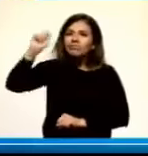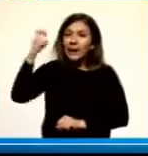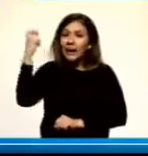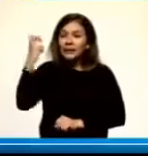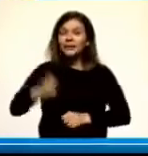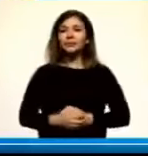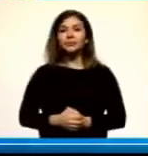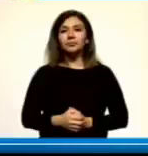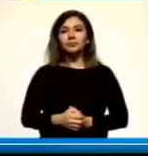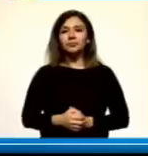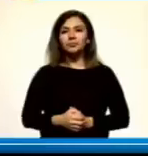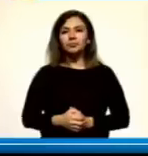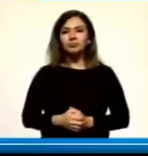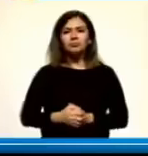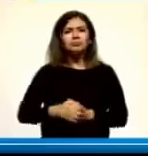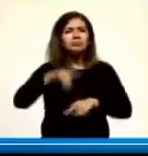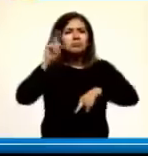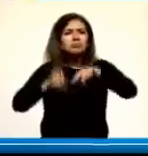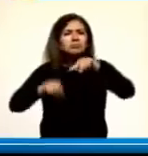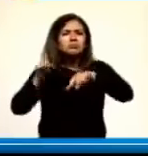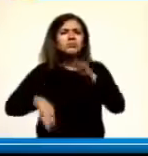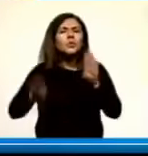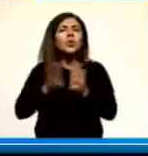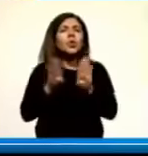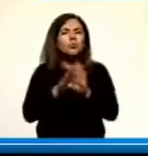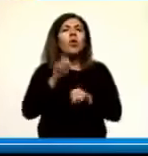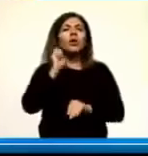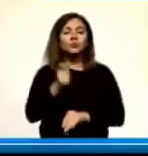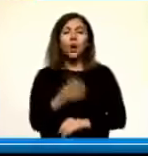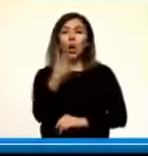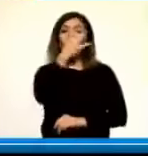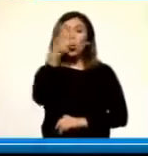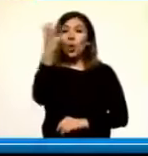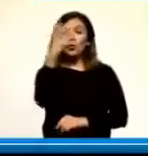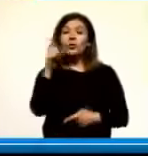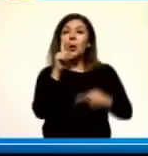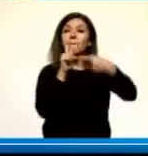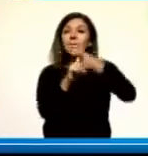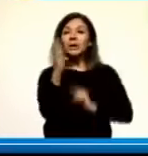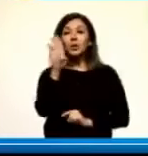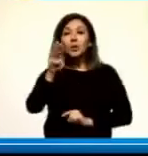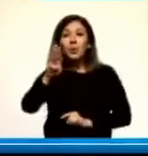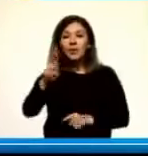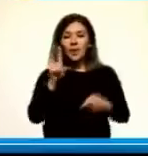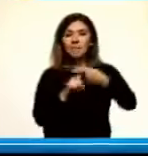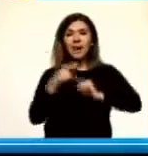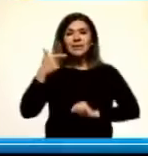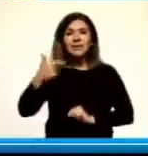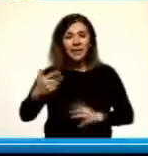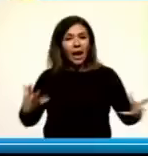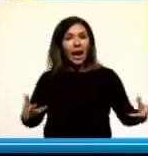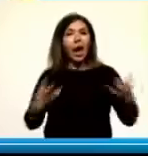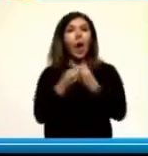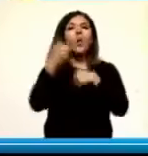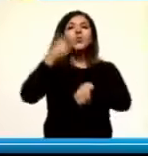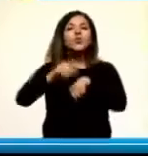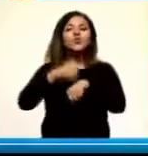Se descompone sumando 400 más 90 más 7, quedando el número